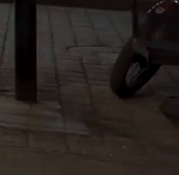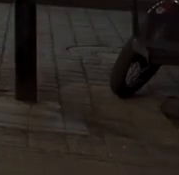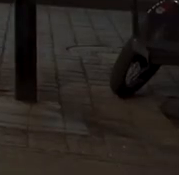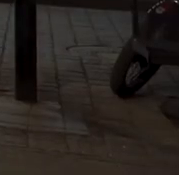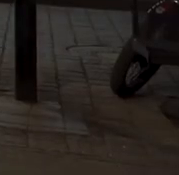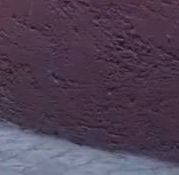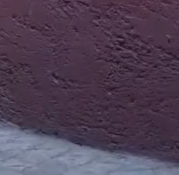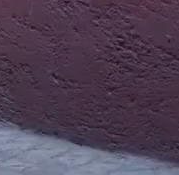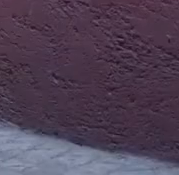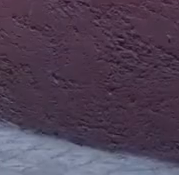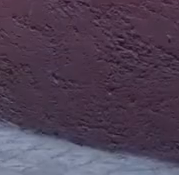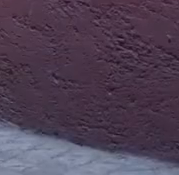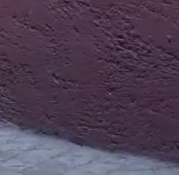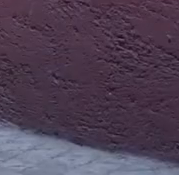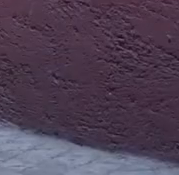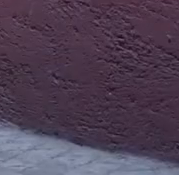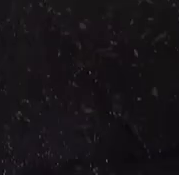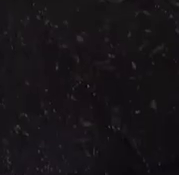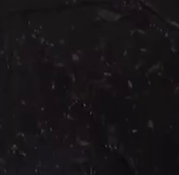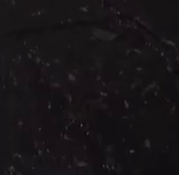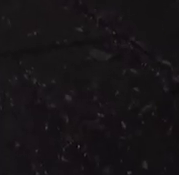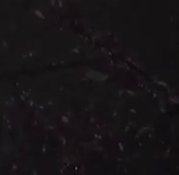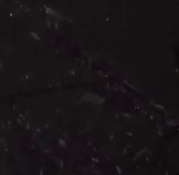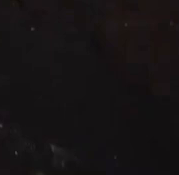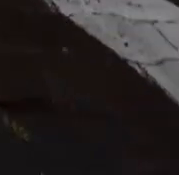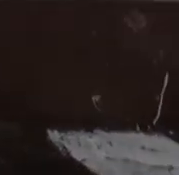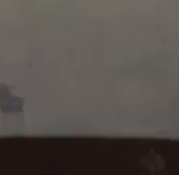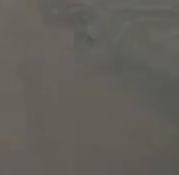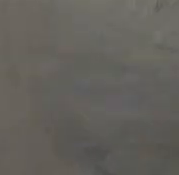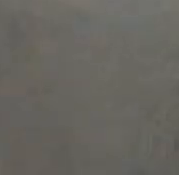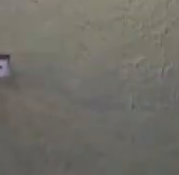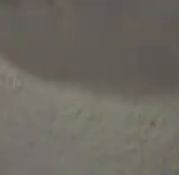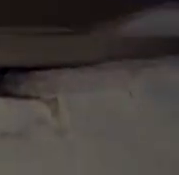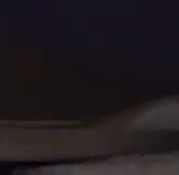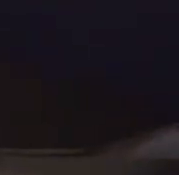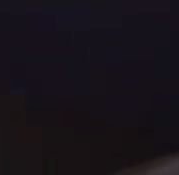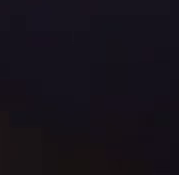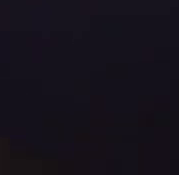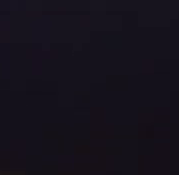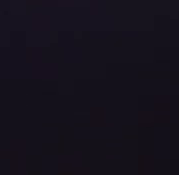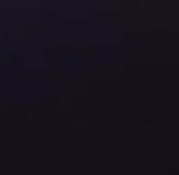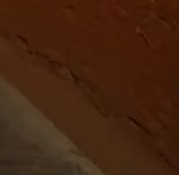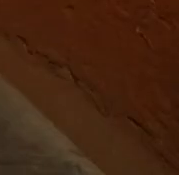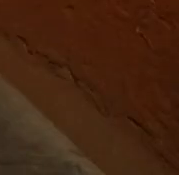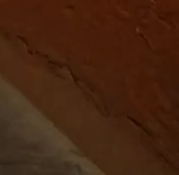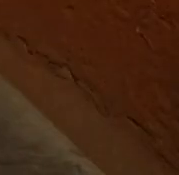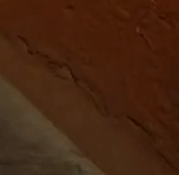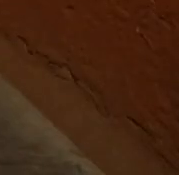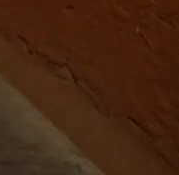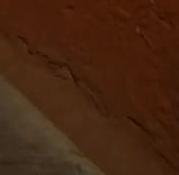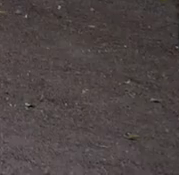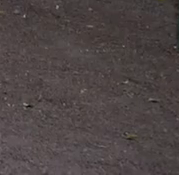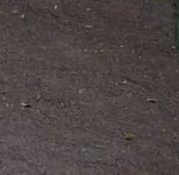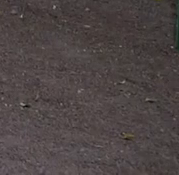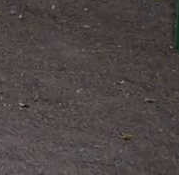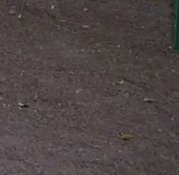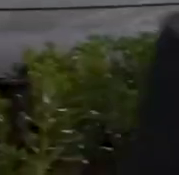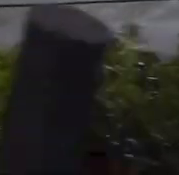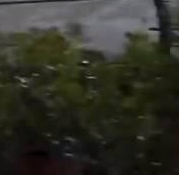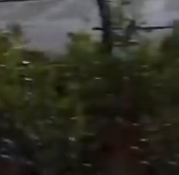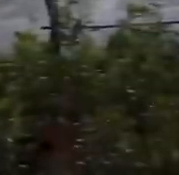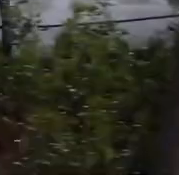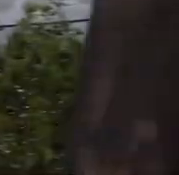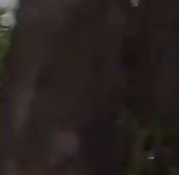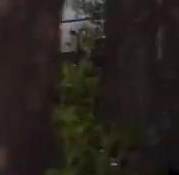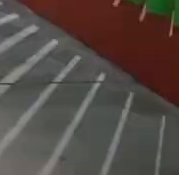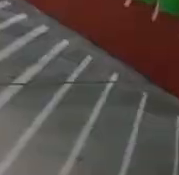Así ya hay más seguridad en la calle, menos asaltos, menos peligro para la gente, para los vecinos, y así ya todos